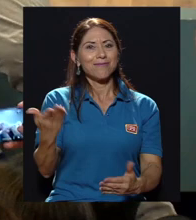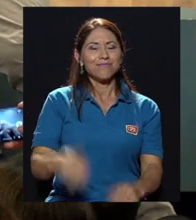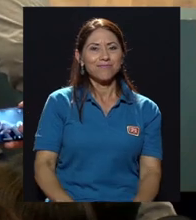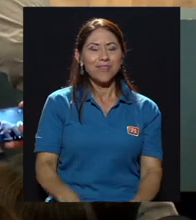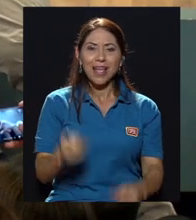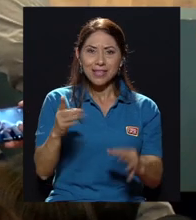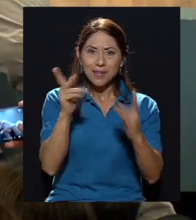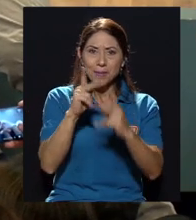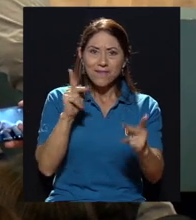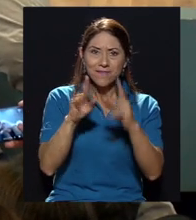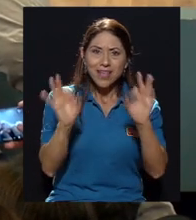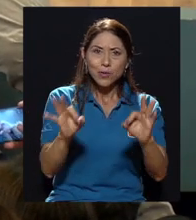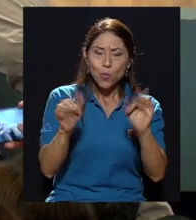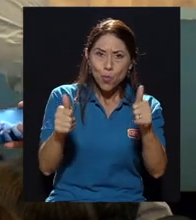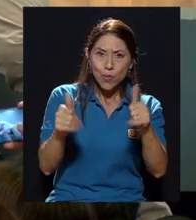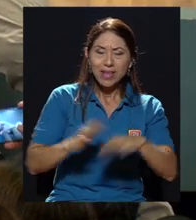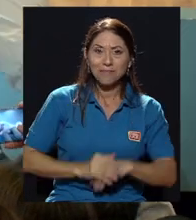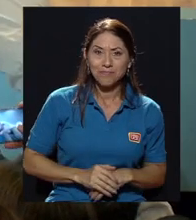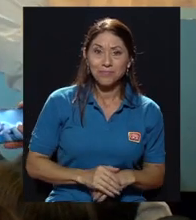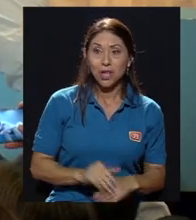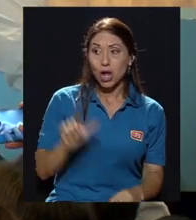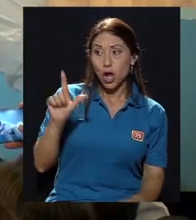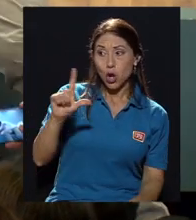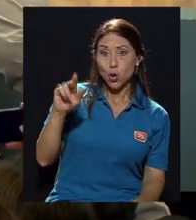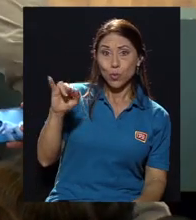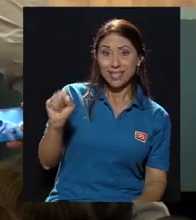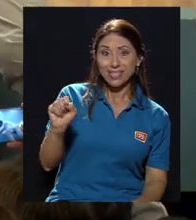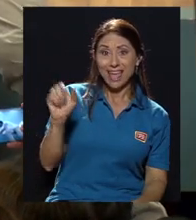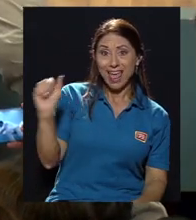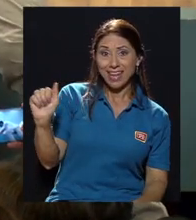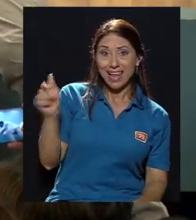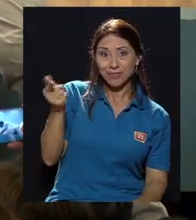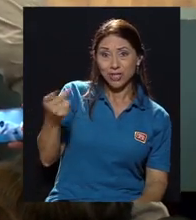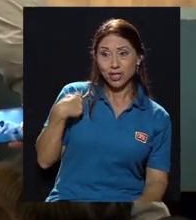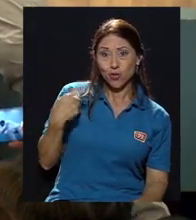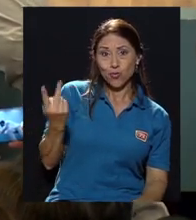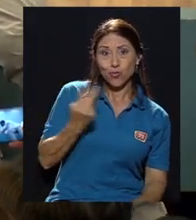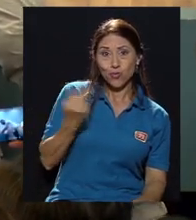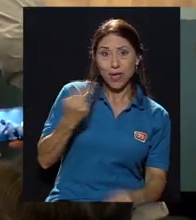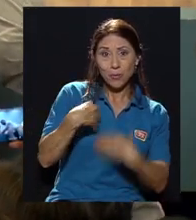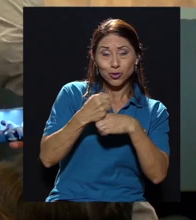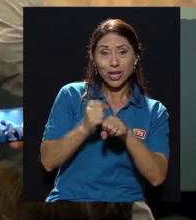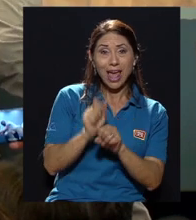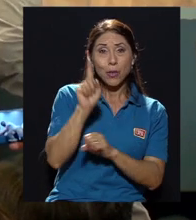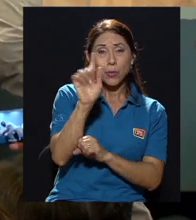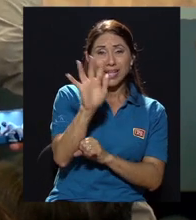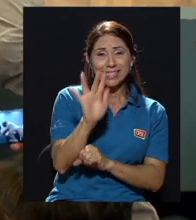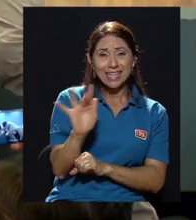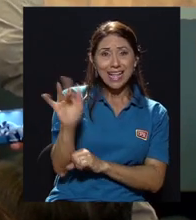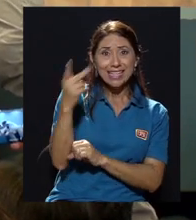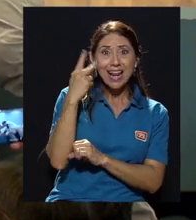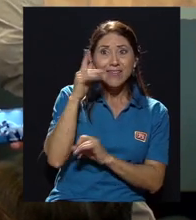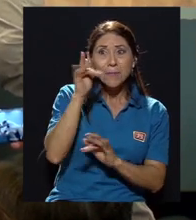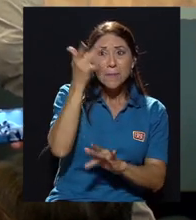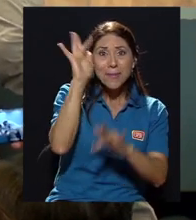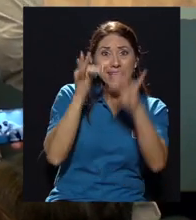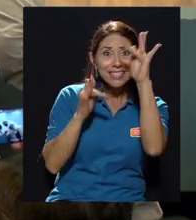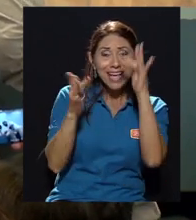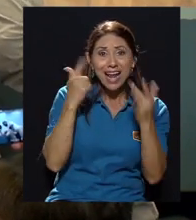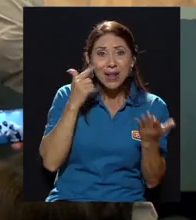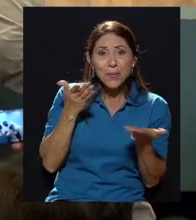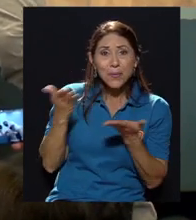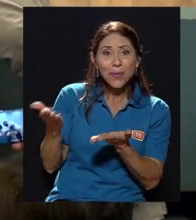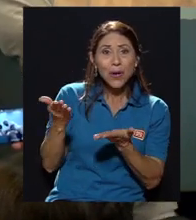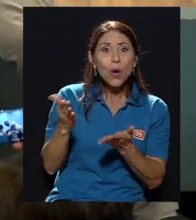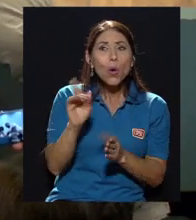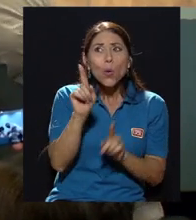fuerte, ahí está, Luis Adrián, perfecto. Muy bien. Luis Adrián y yo hemos creado una estrella, ¿la ven brillar? Aquí. Una